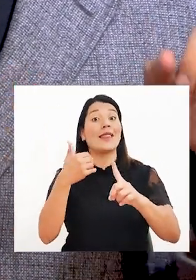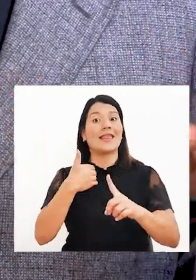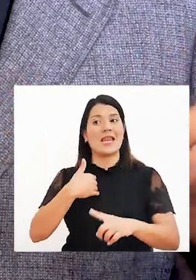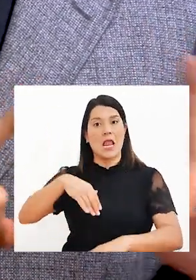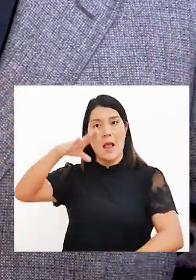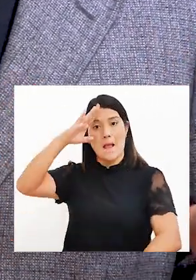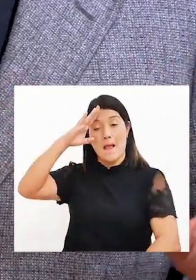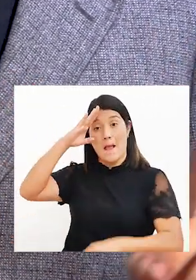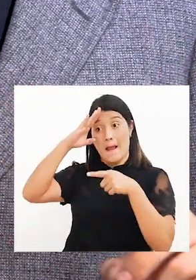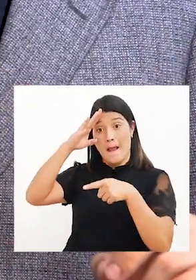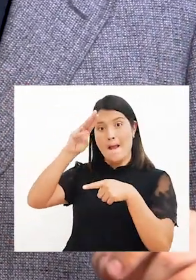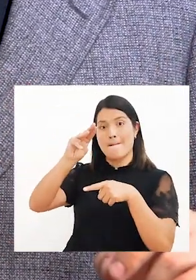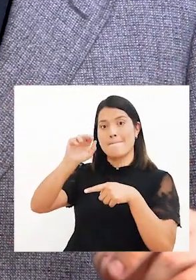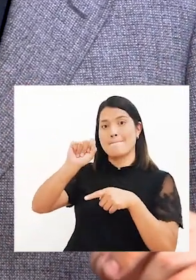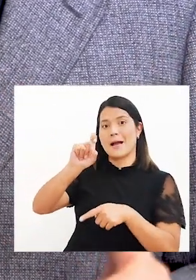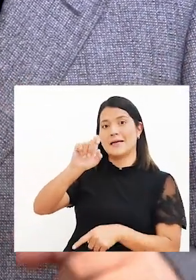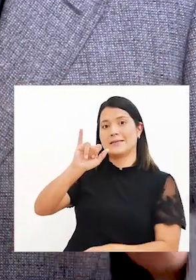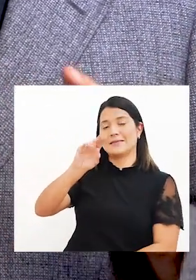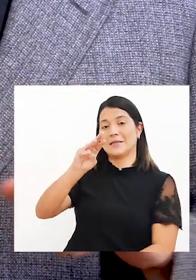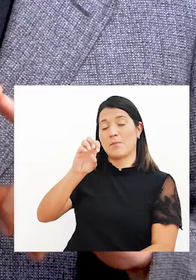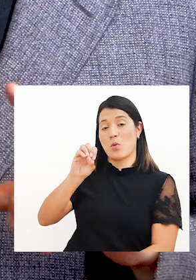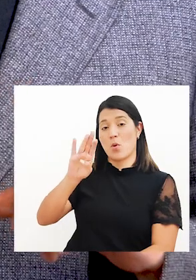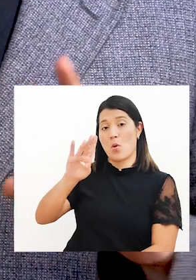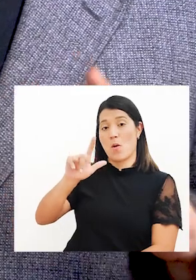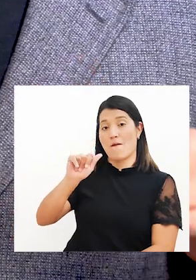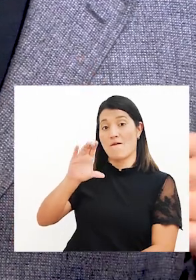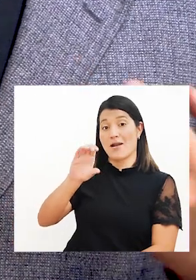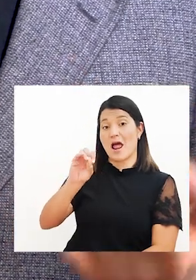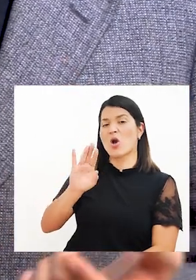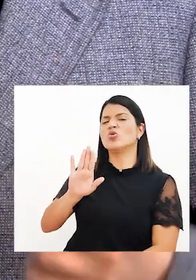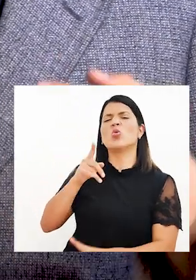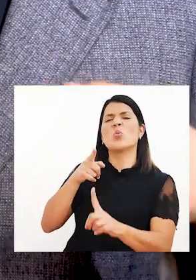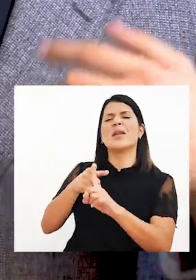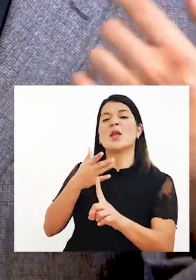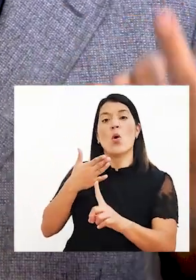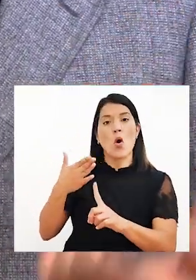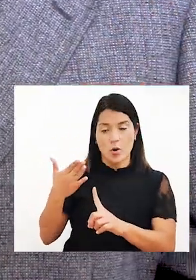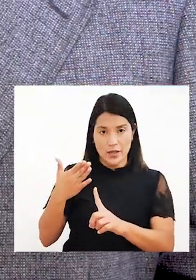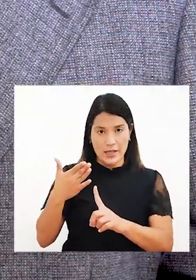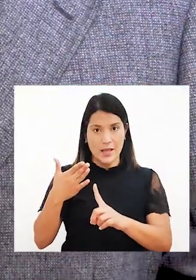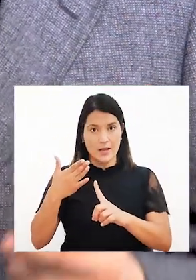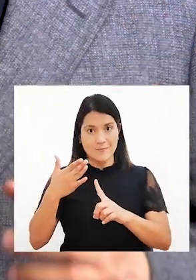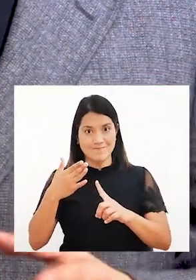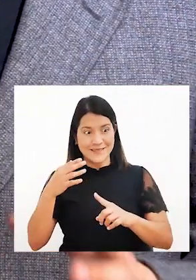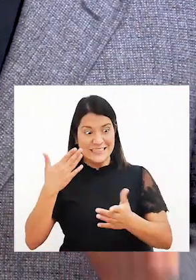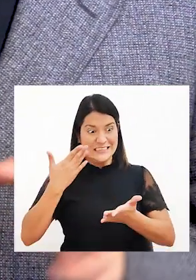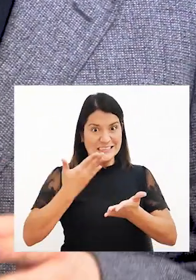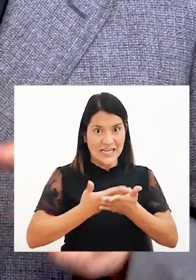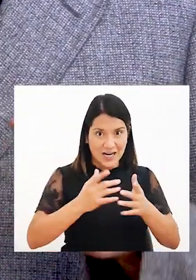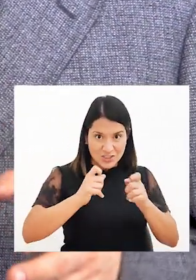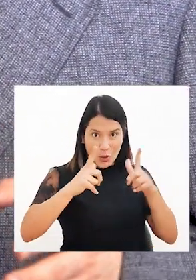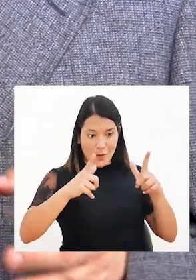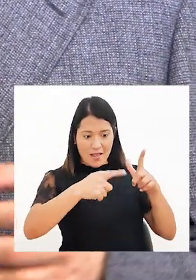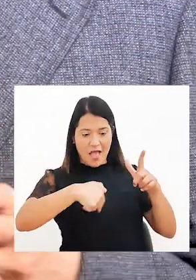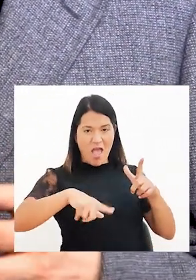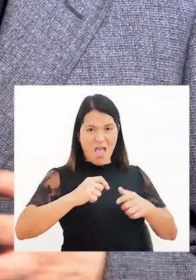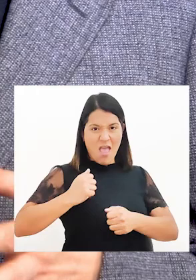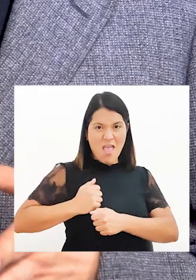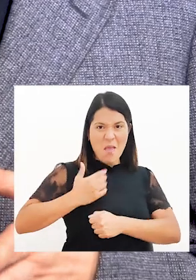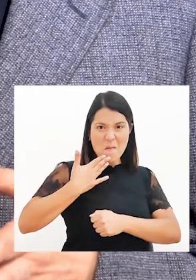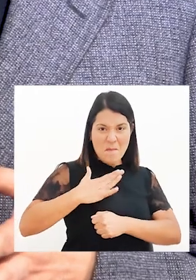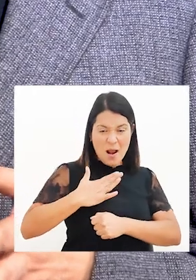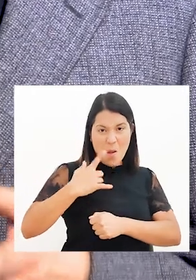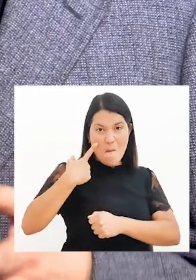Blanco era sorprender a los filibusteros a través del río San Carlos para tomar el punto